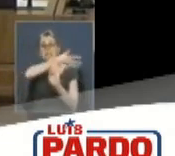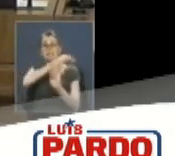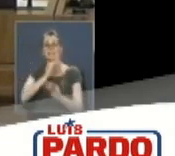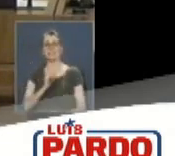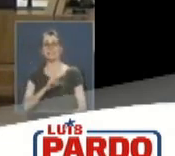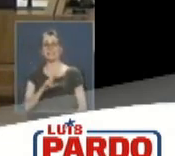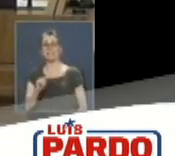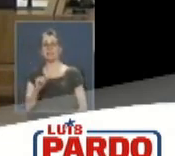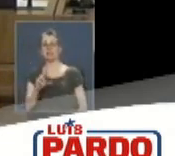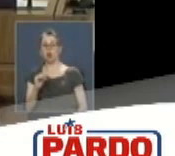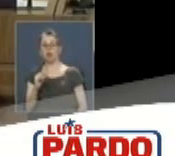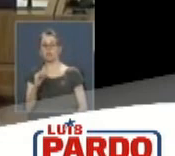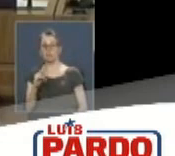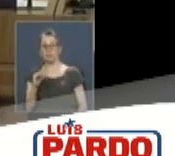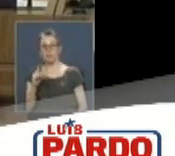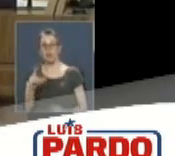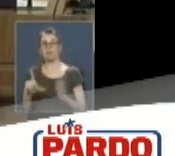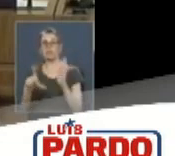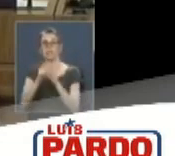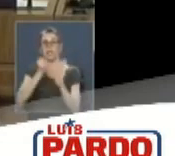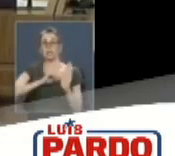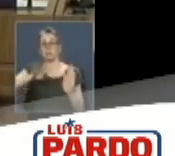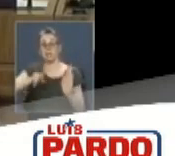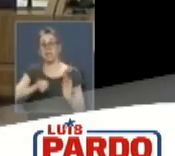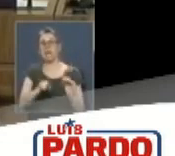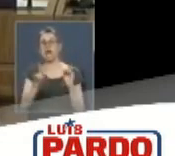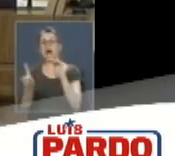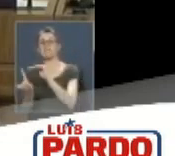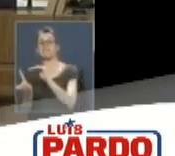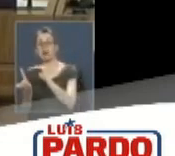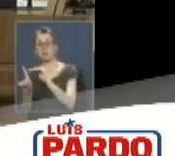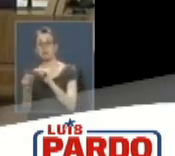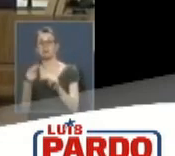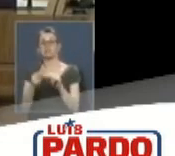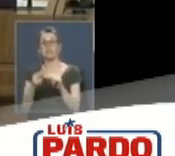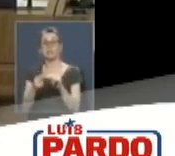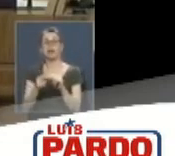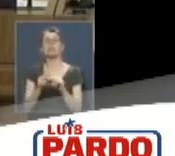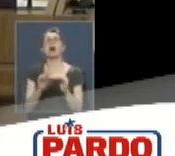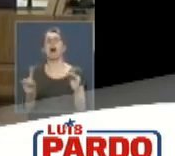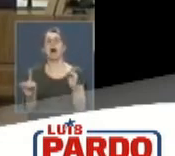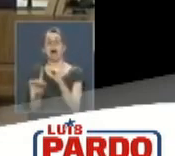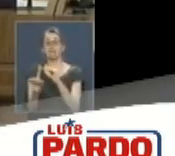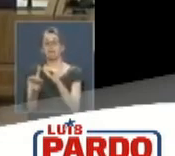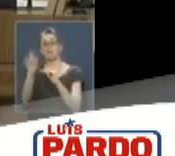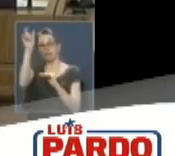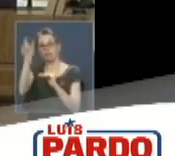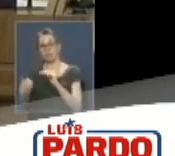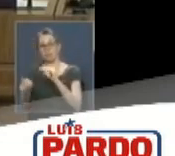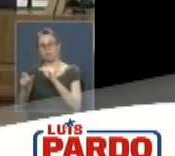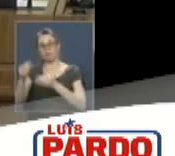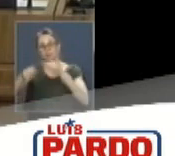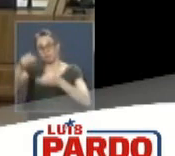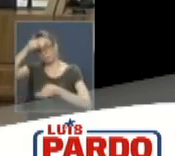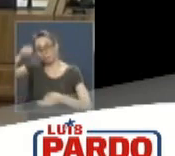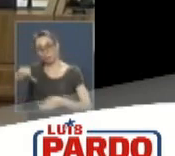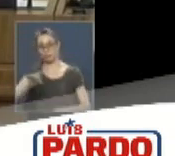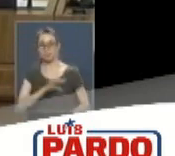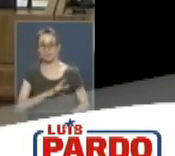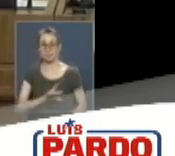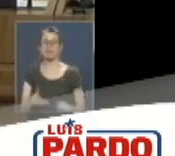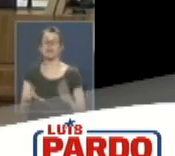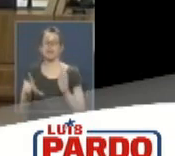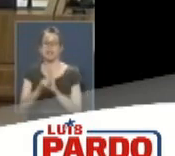el mandato de aplicación retroactiva de la ley penal favorable, en general principio de la favorabilidad. En Chile, la prohibición de